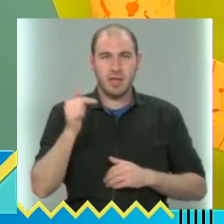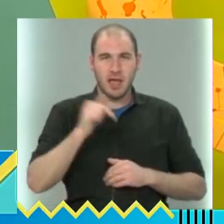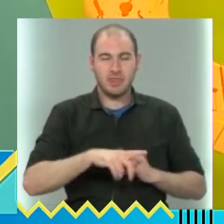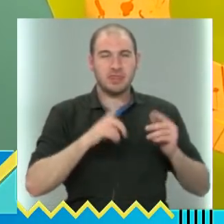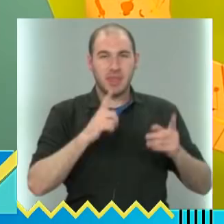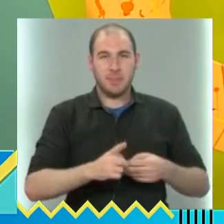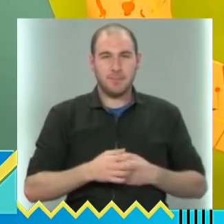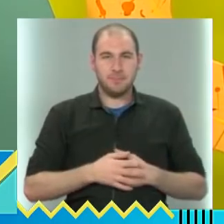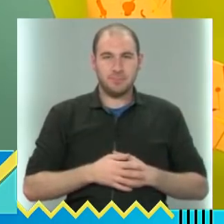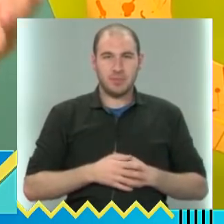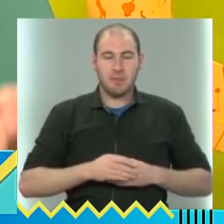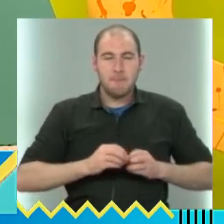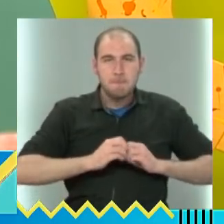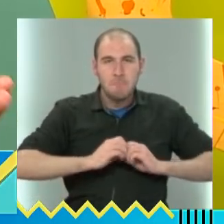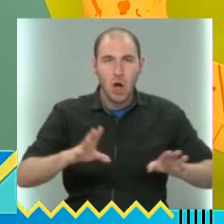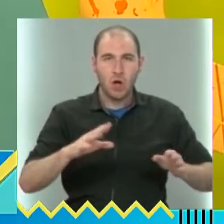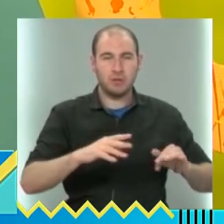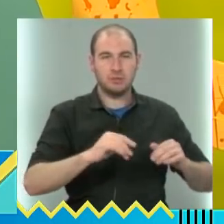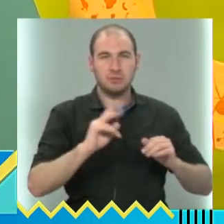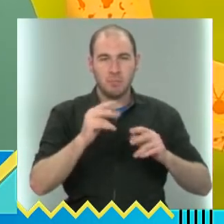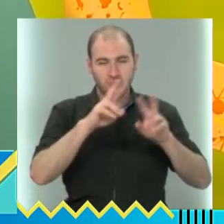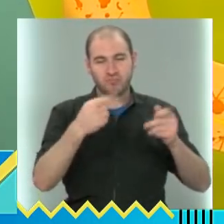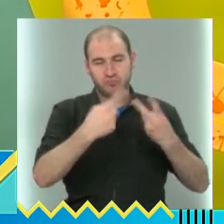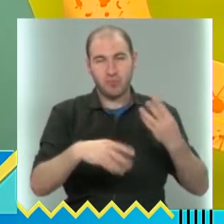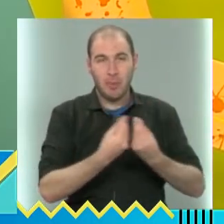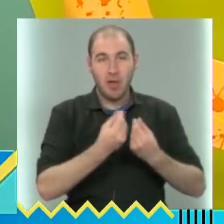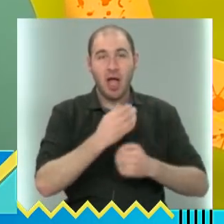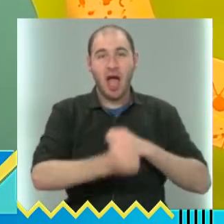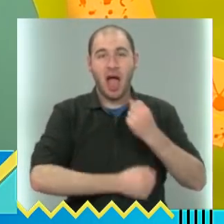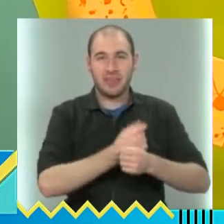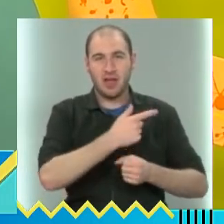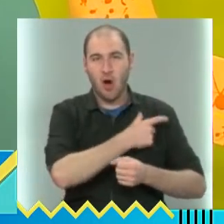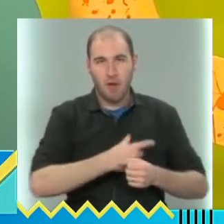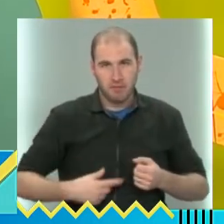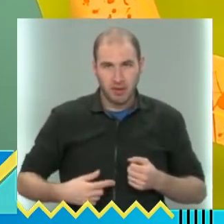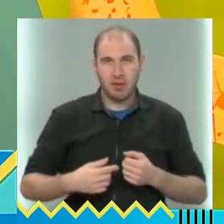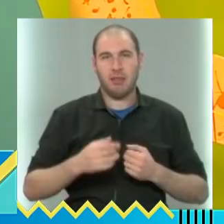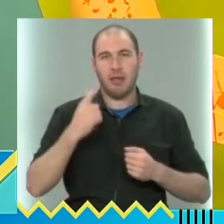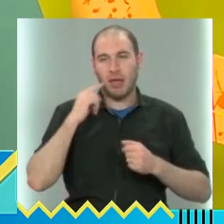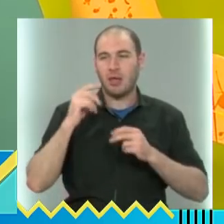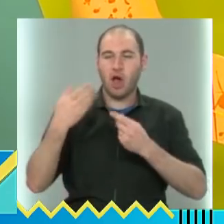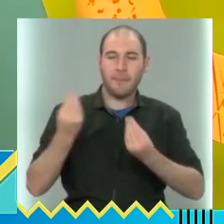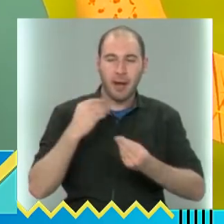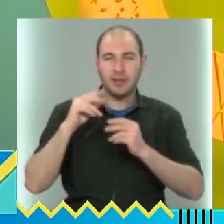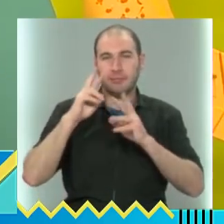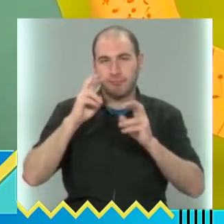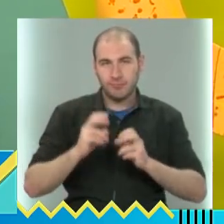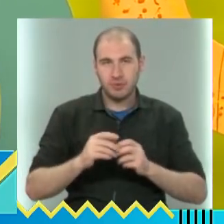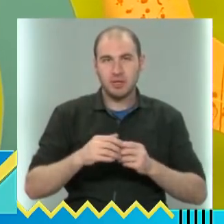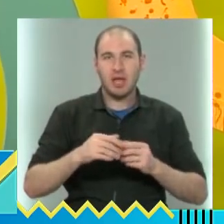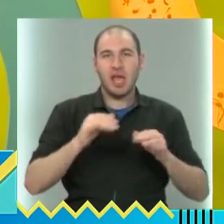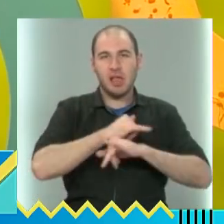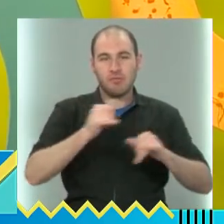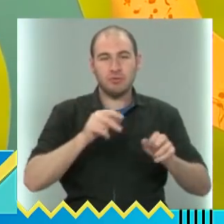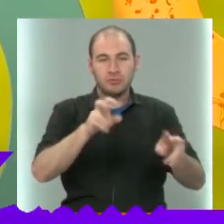inclusive el disparador de muchas de estas cosas, que hasta que el gobierno se dio vuelta, analizó lo que estaba pasando, reunió el resto de